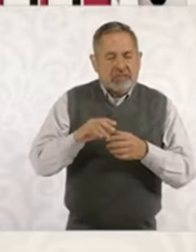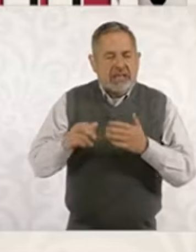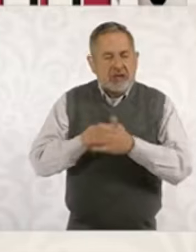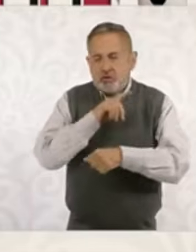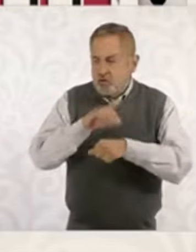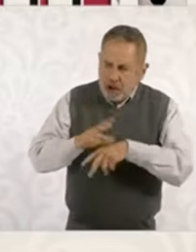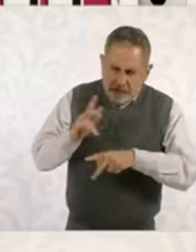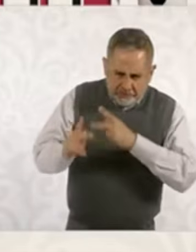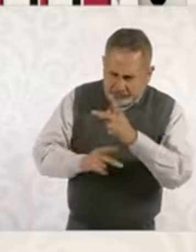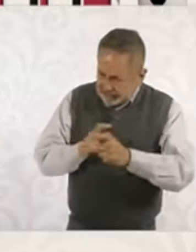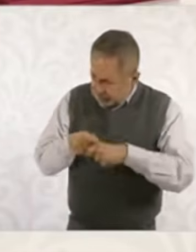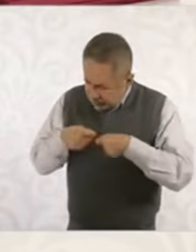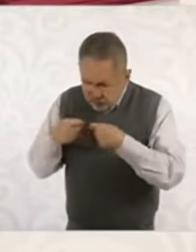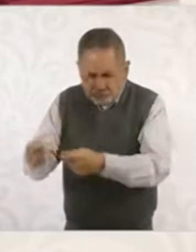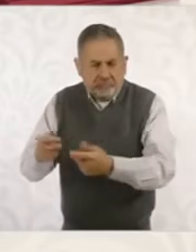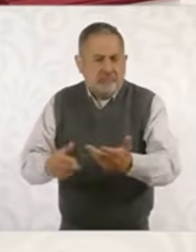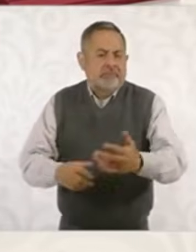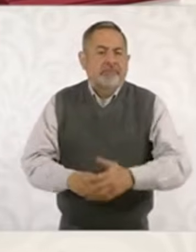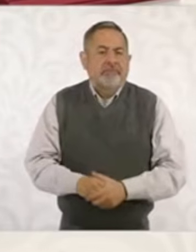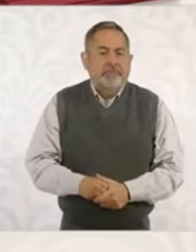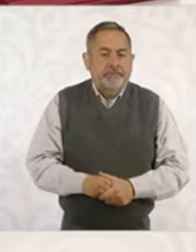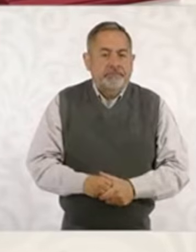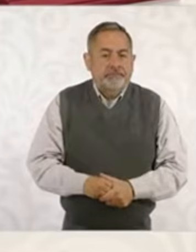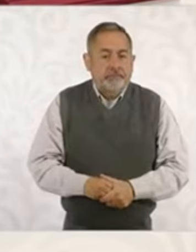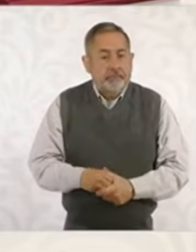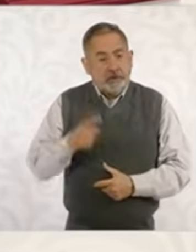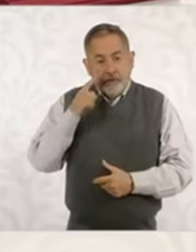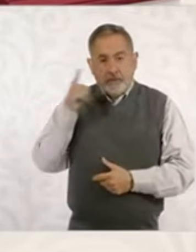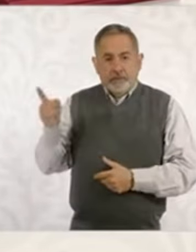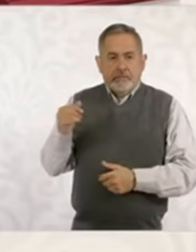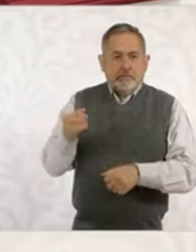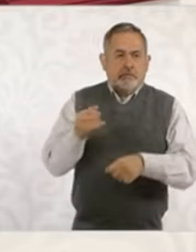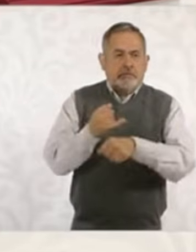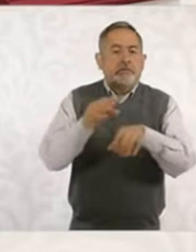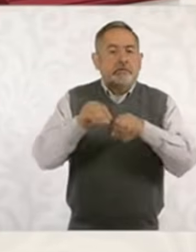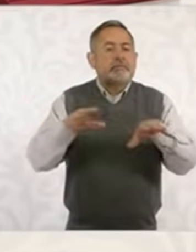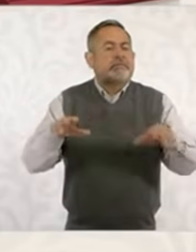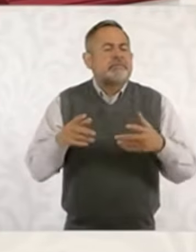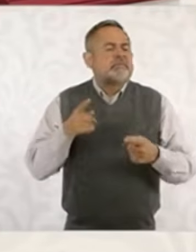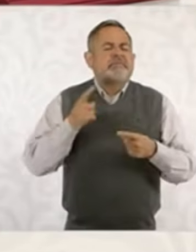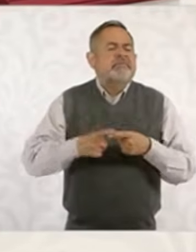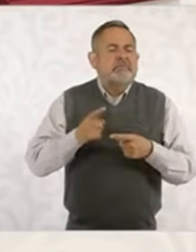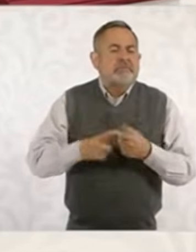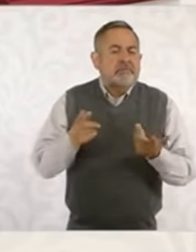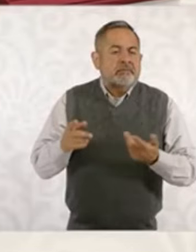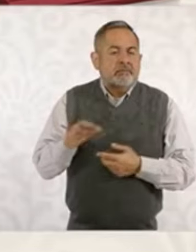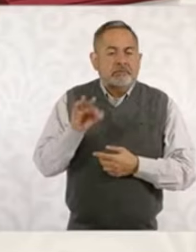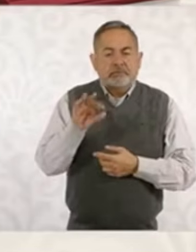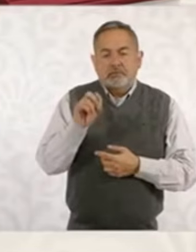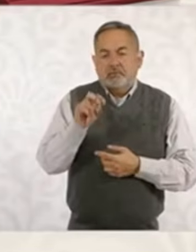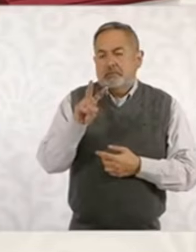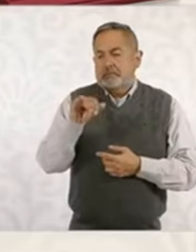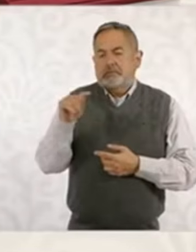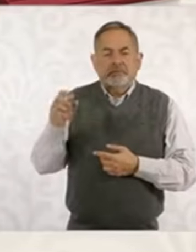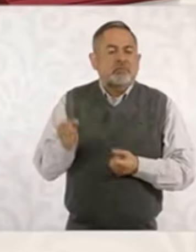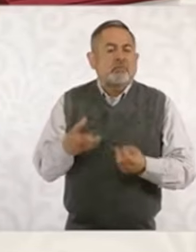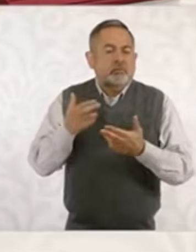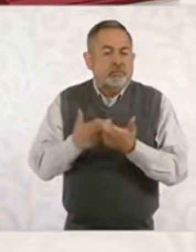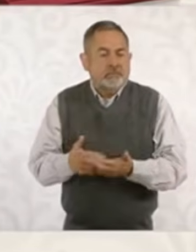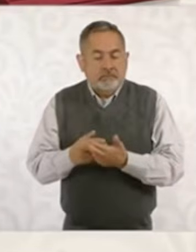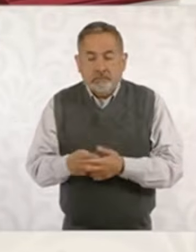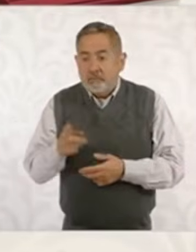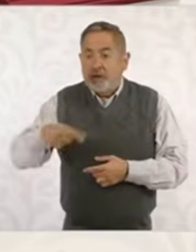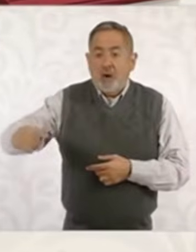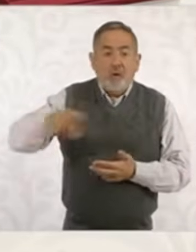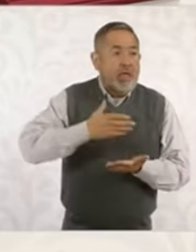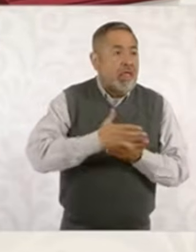siguiente. Aquí me permito informar sobre la situación financiera del FOBISTE. Tenemos un índice de morosidad que